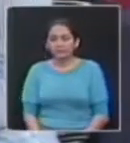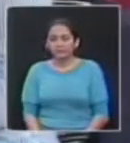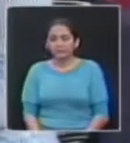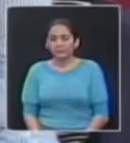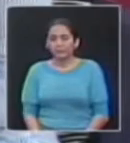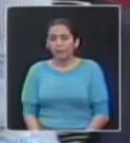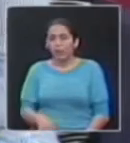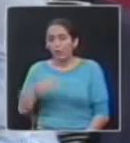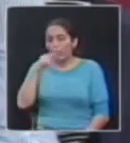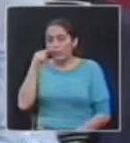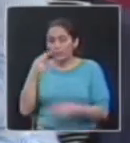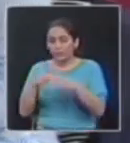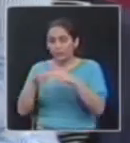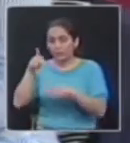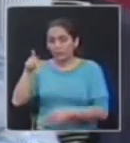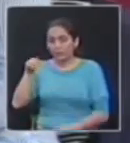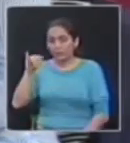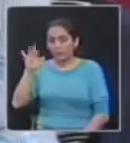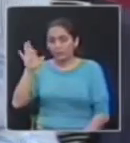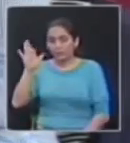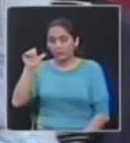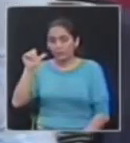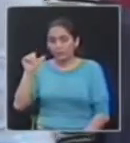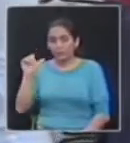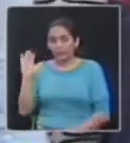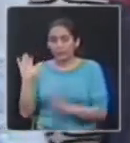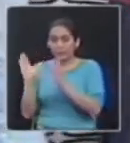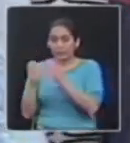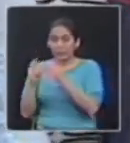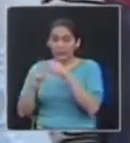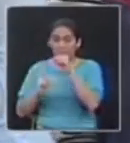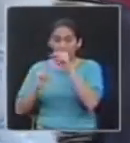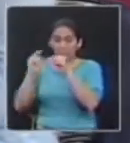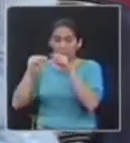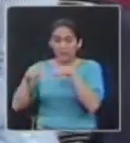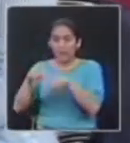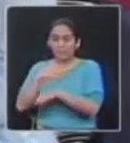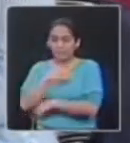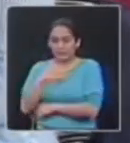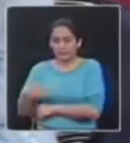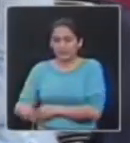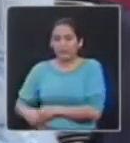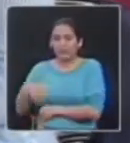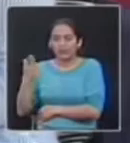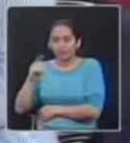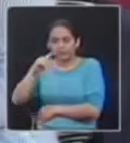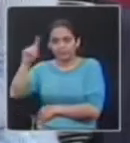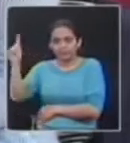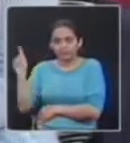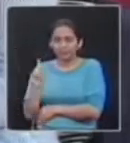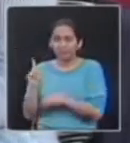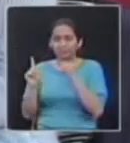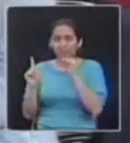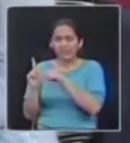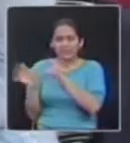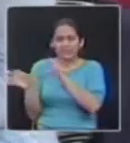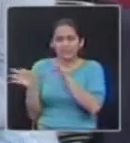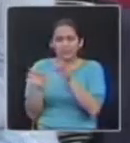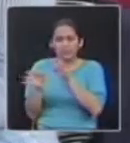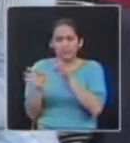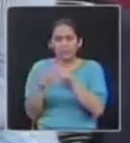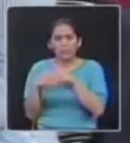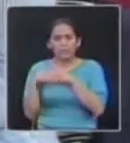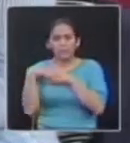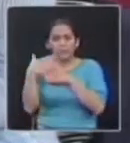Pita, que es el actual presidente de la Cámara de Construcción, que nos va a contar un poco cómo va a estar para el próximo año y también